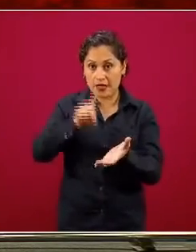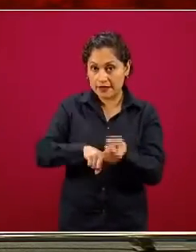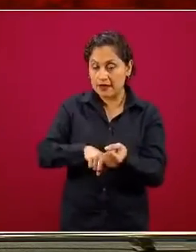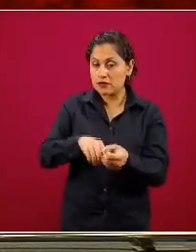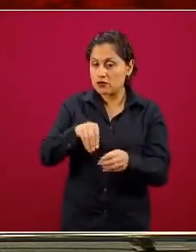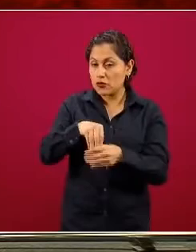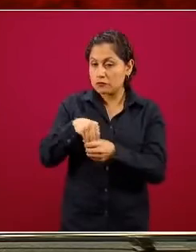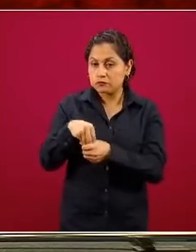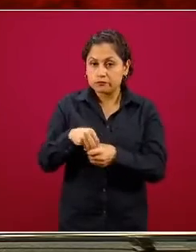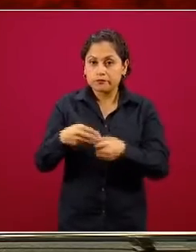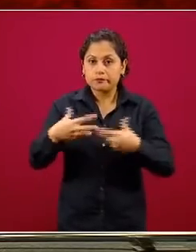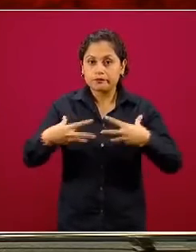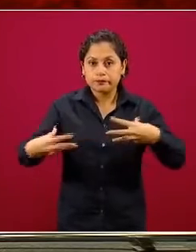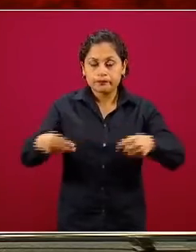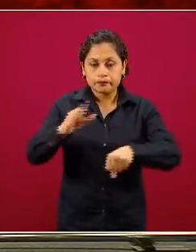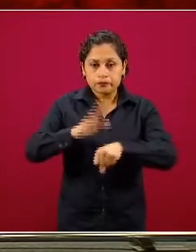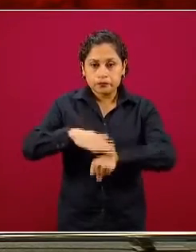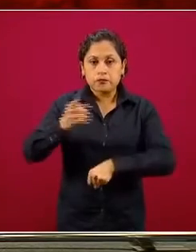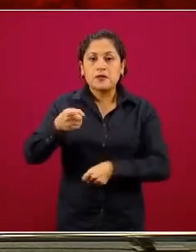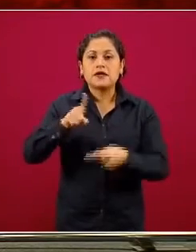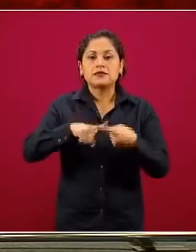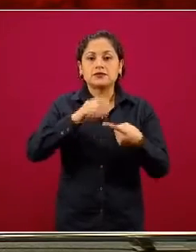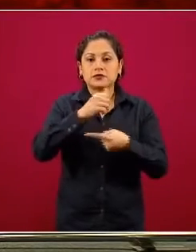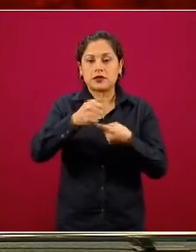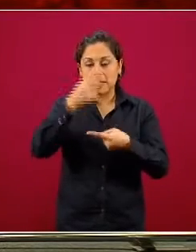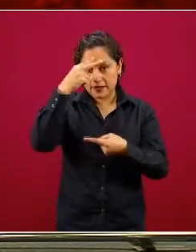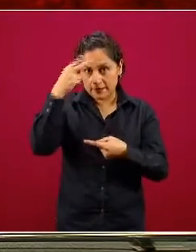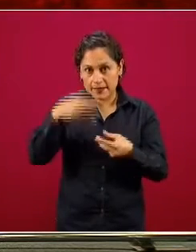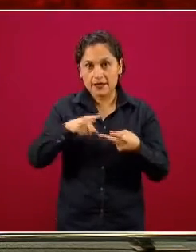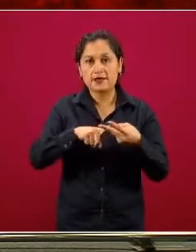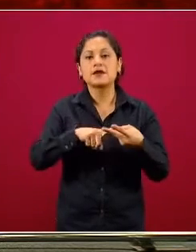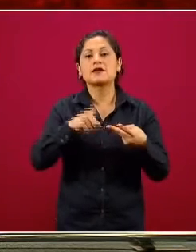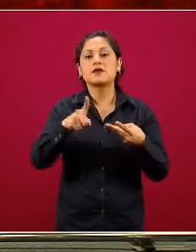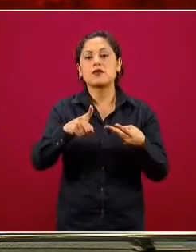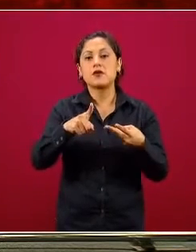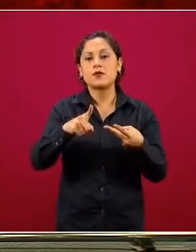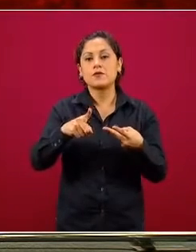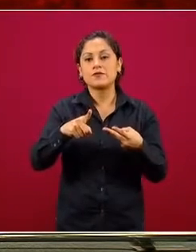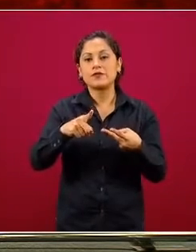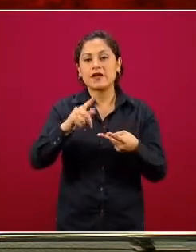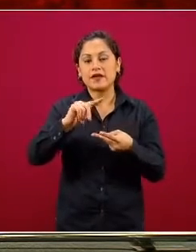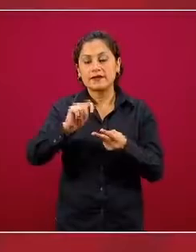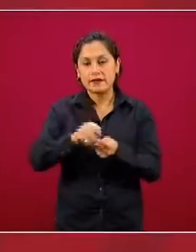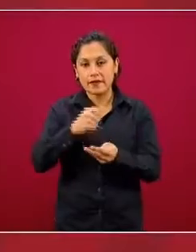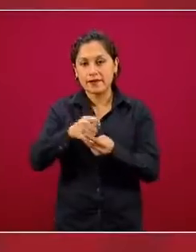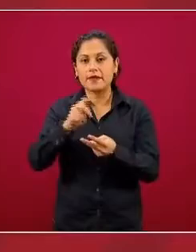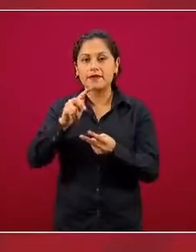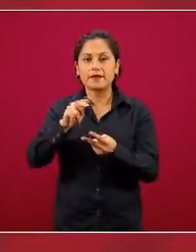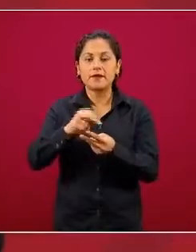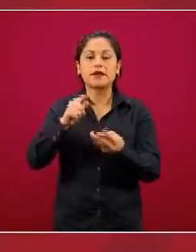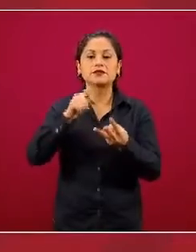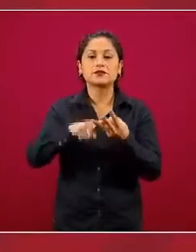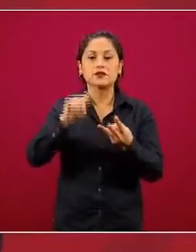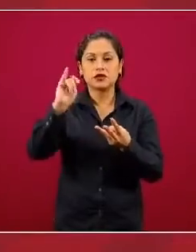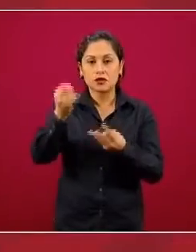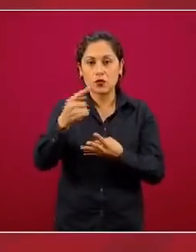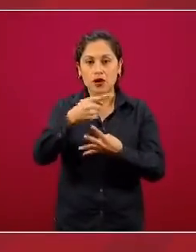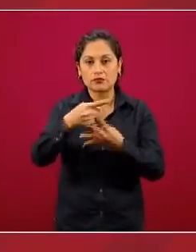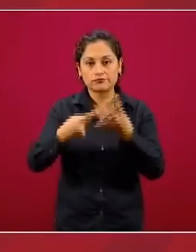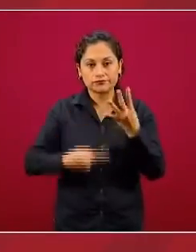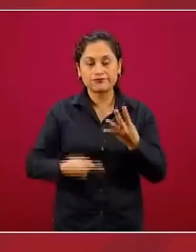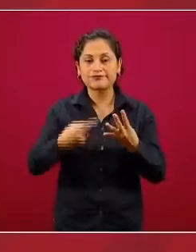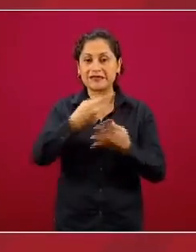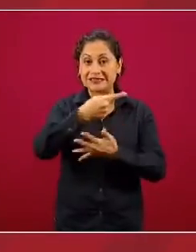México, Villahermosa, Tabasco, Cancún, Culiacán, Sinaloa y Tijuana. Y en la medida en que estas